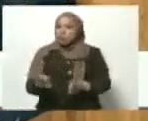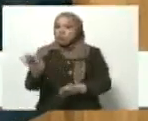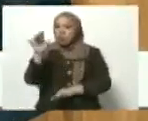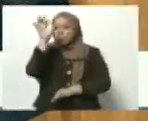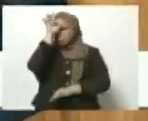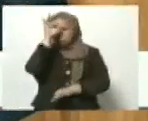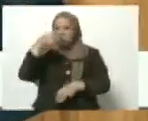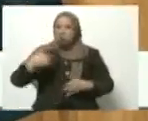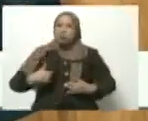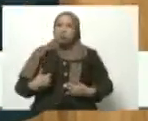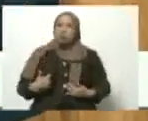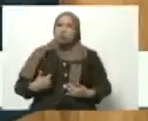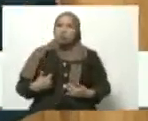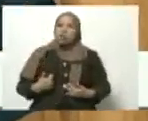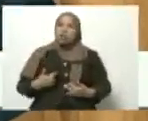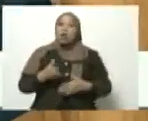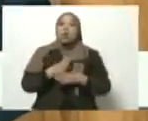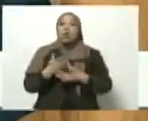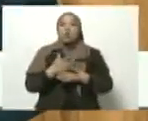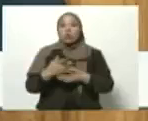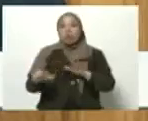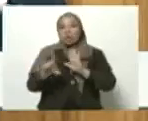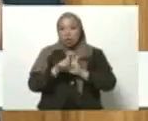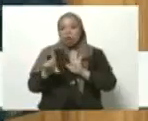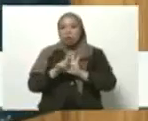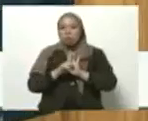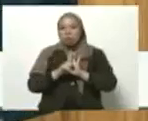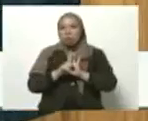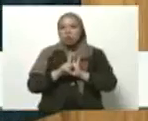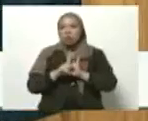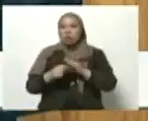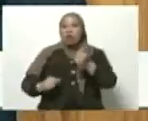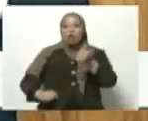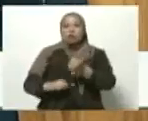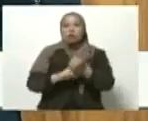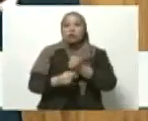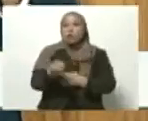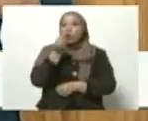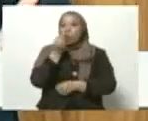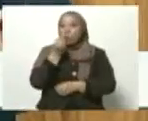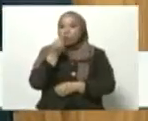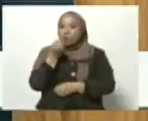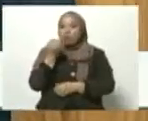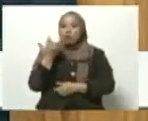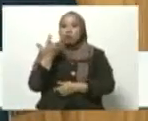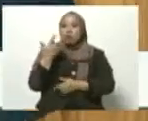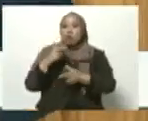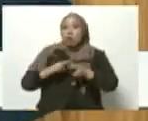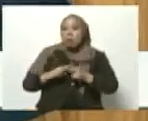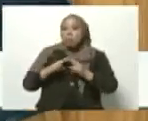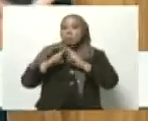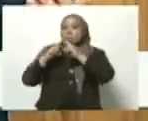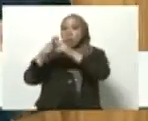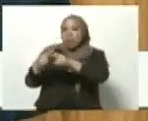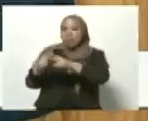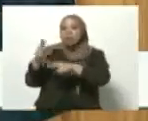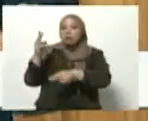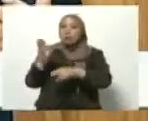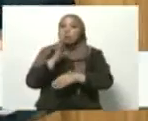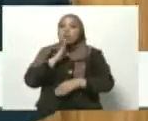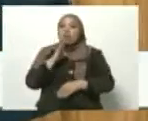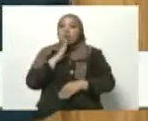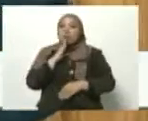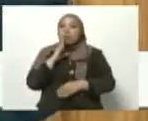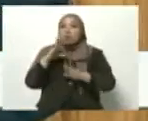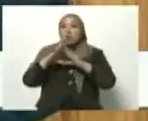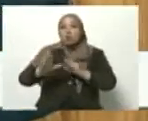partido, yo tengo derecho a comerciar legalmente alimentos, medicinas, préstamos, bancos, relaciones